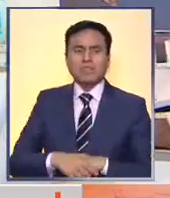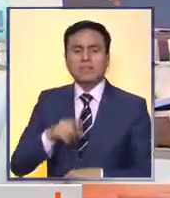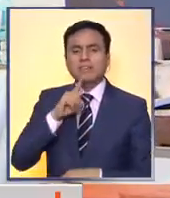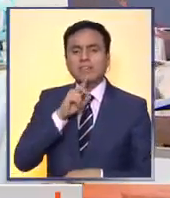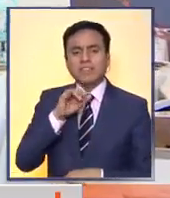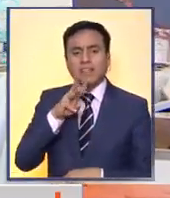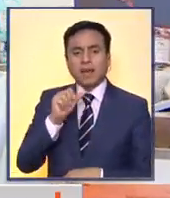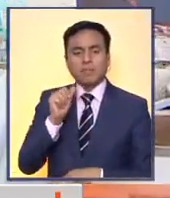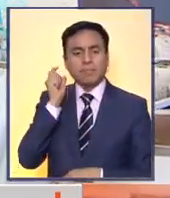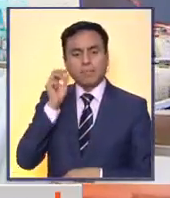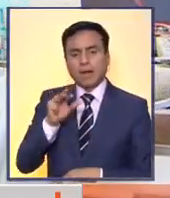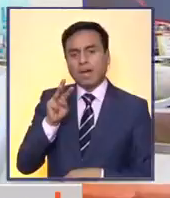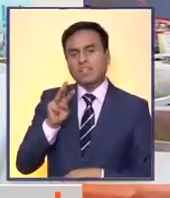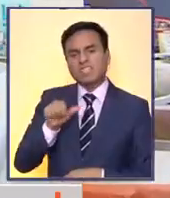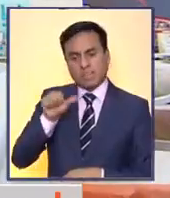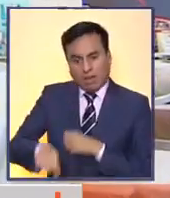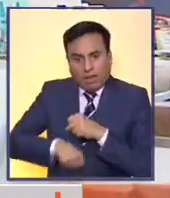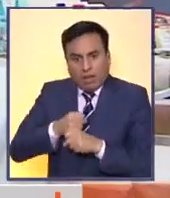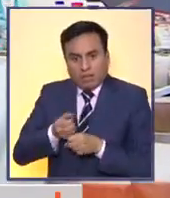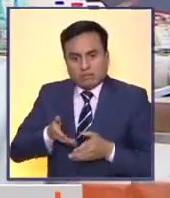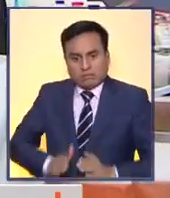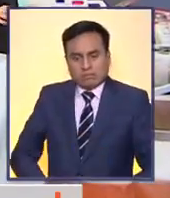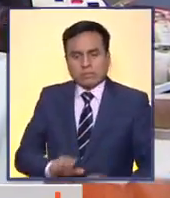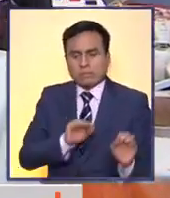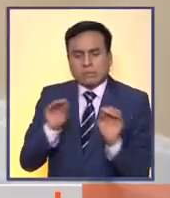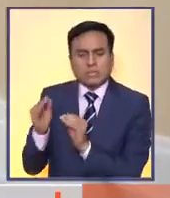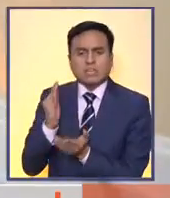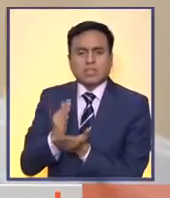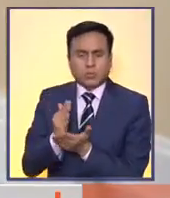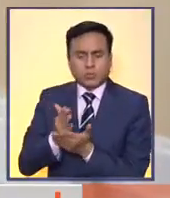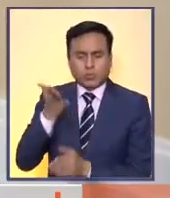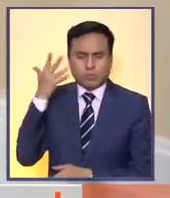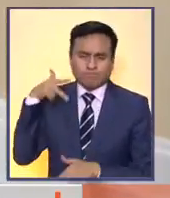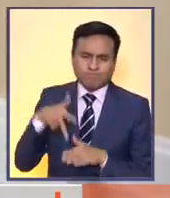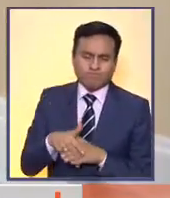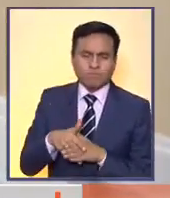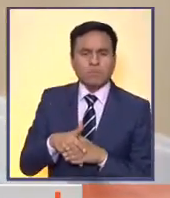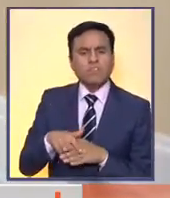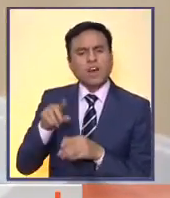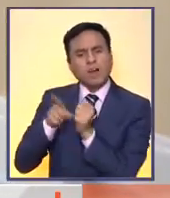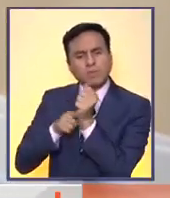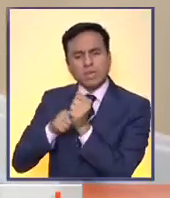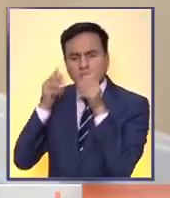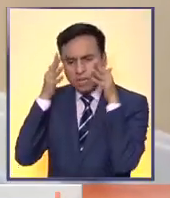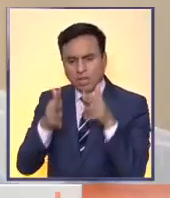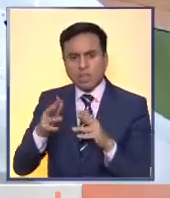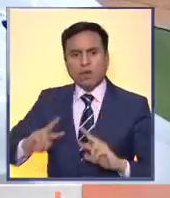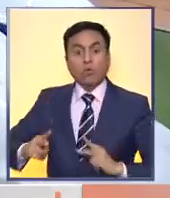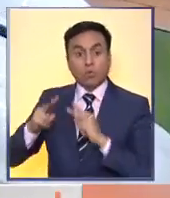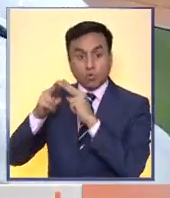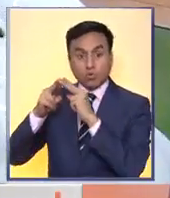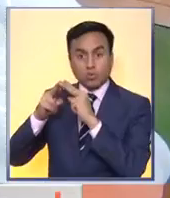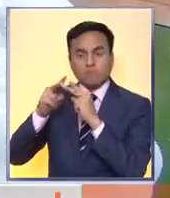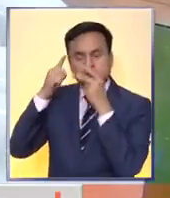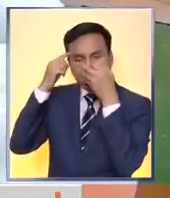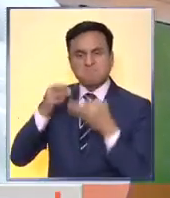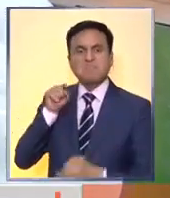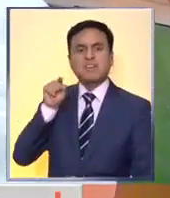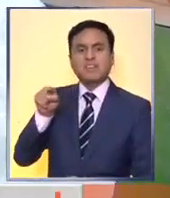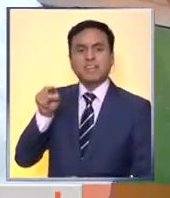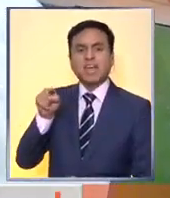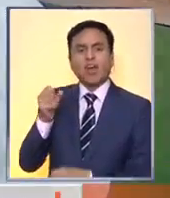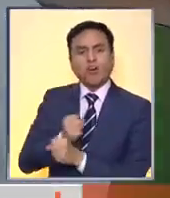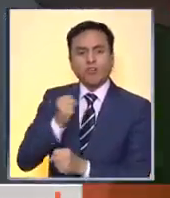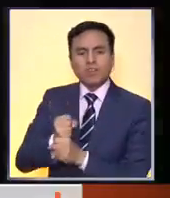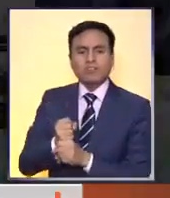mamá a los 16 años y tuvo que postergar sus estudios. Marcada por una familia dedicada a la construcción, se decidió por este oficio